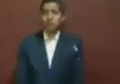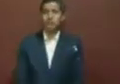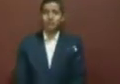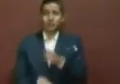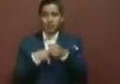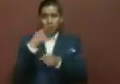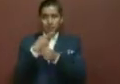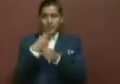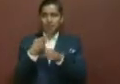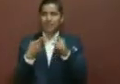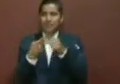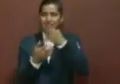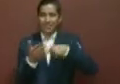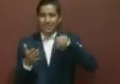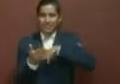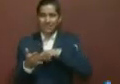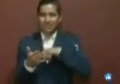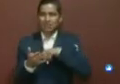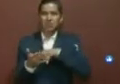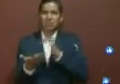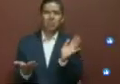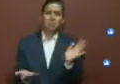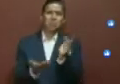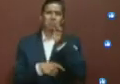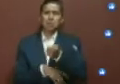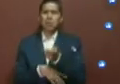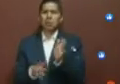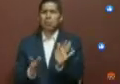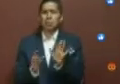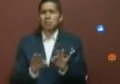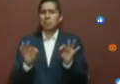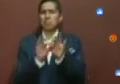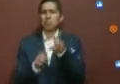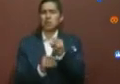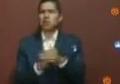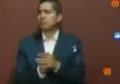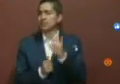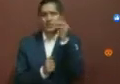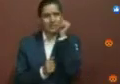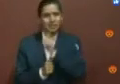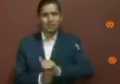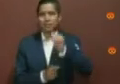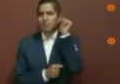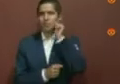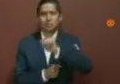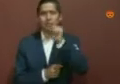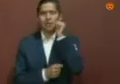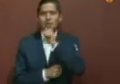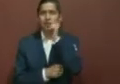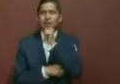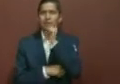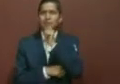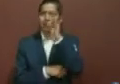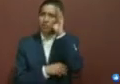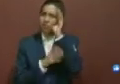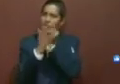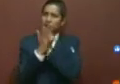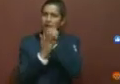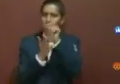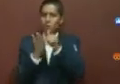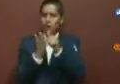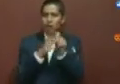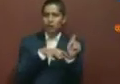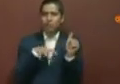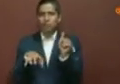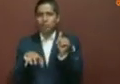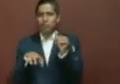Primero, el tema de las cancelaciones es insignificante. Porque siempre que alguien decide algún lugar y